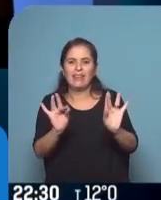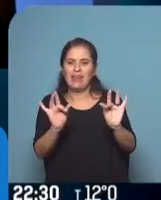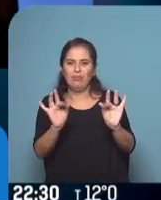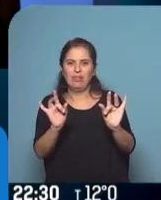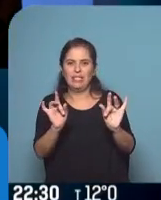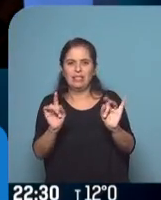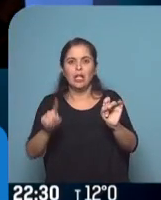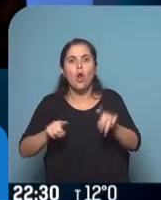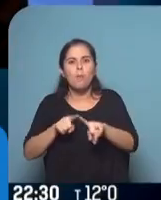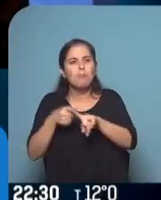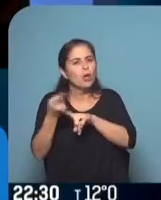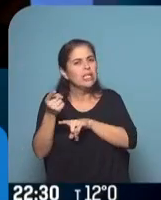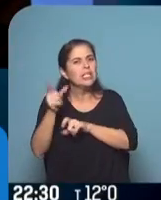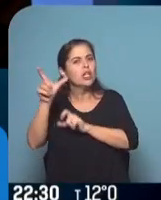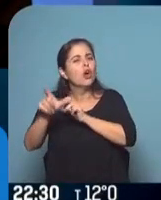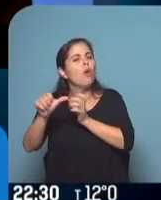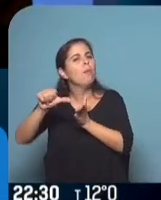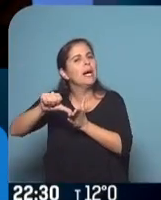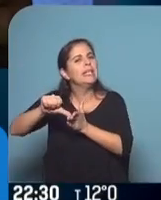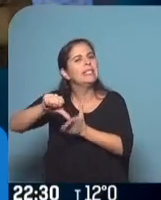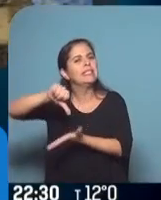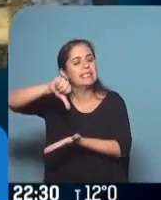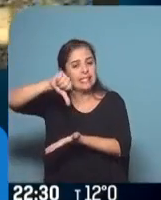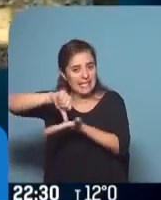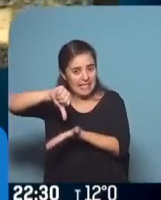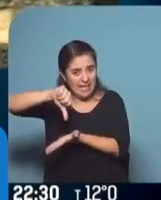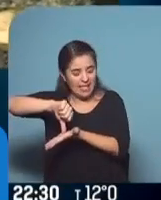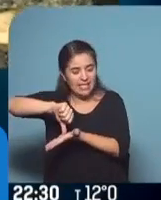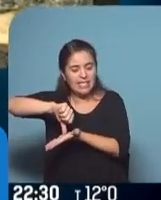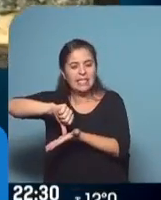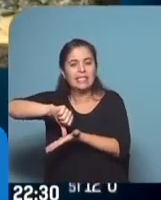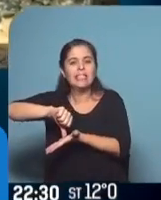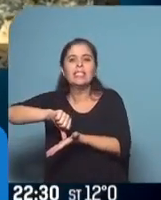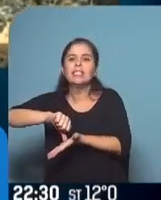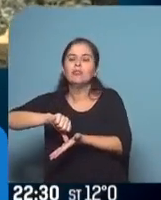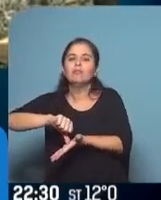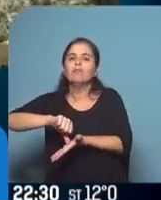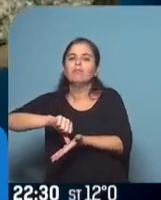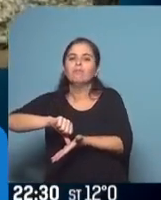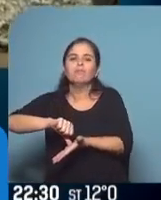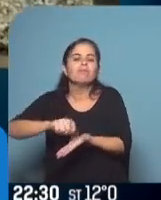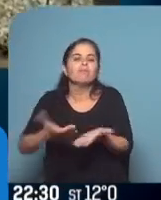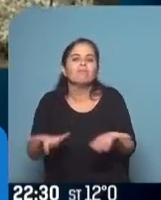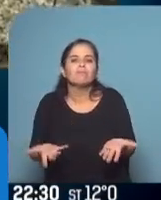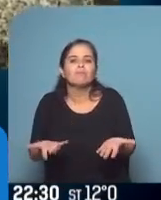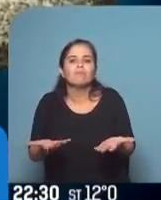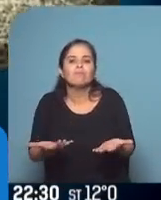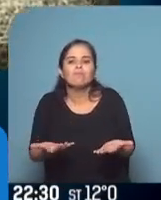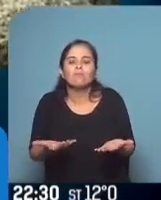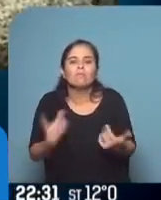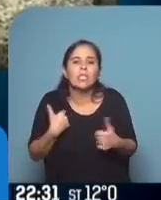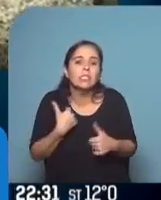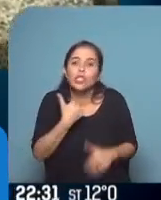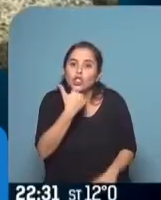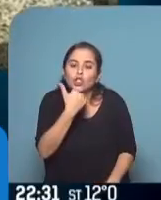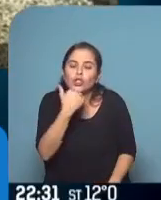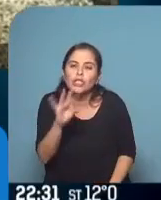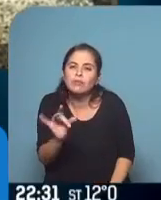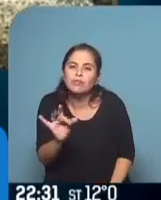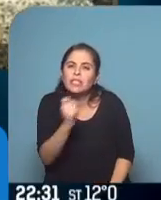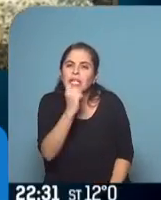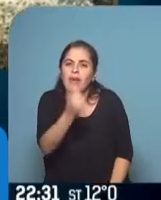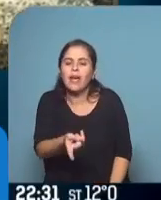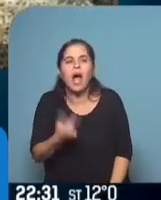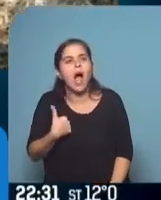iraní le resultaría fácil presentarse como alguien dispuesto a negociar con Irán y a la vez es muy difícil